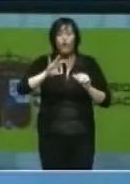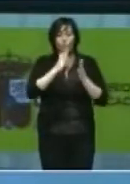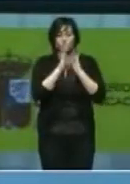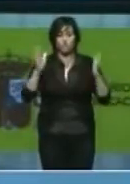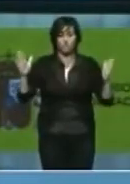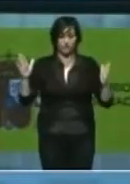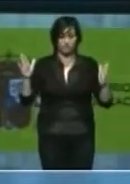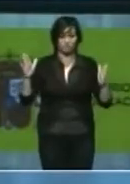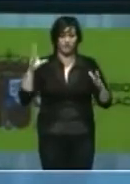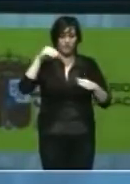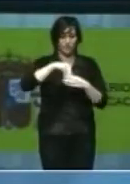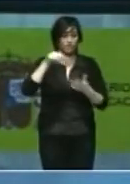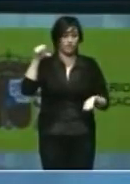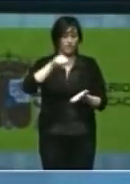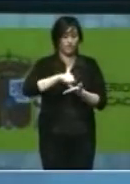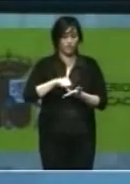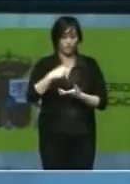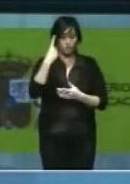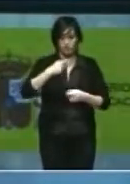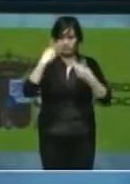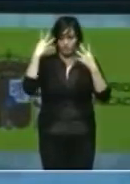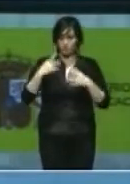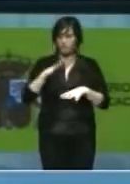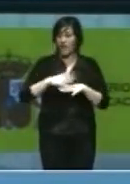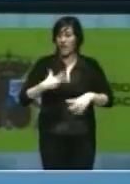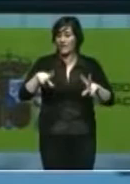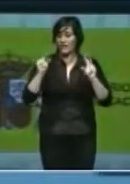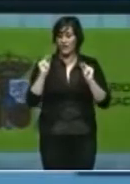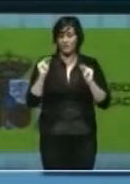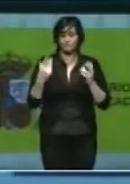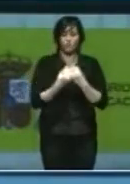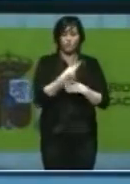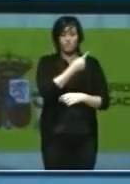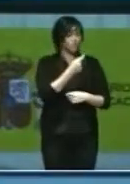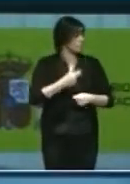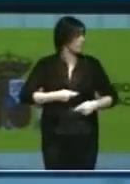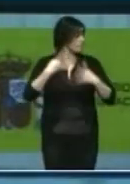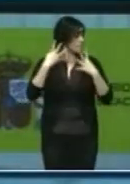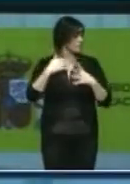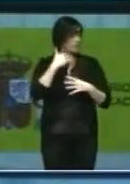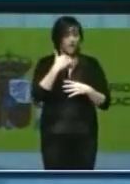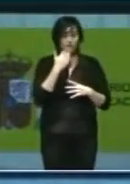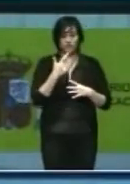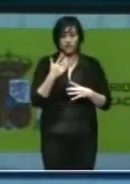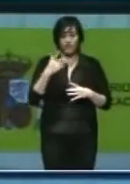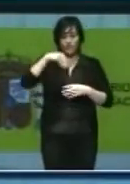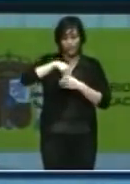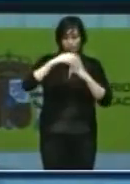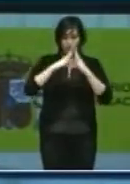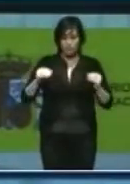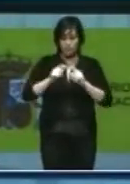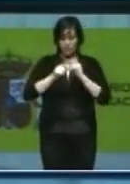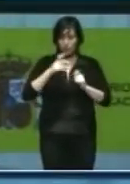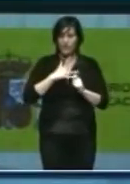constituye el centro de uno de los edificios. Y para acabar con estos edificios, digamos, universitarios de la Universidad de Zaragoza,